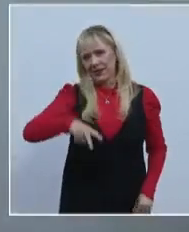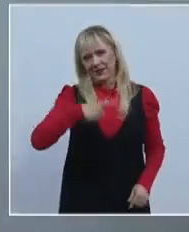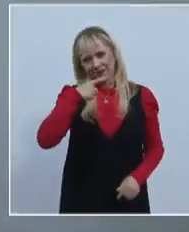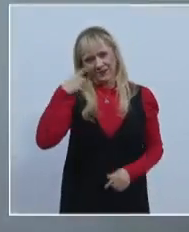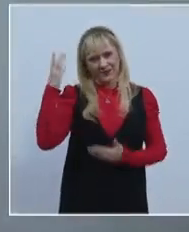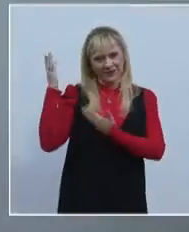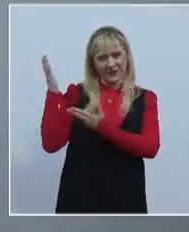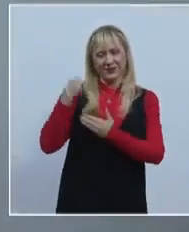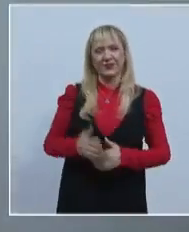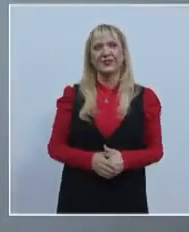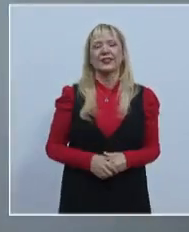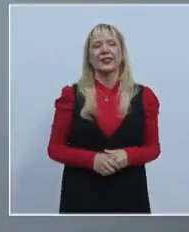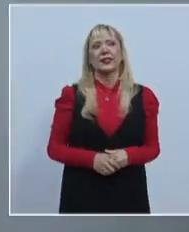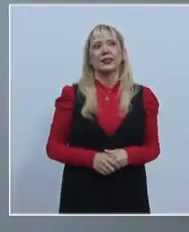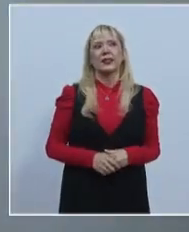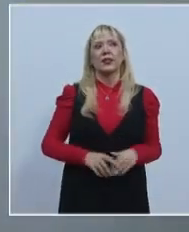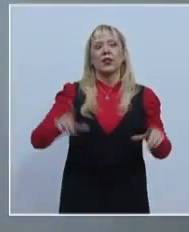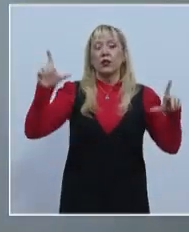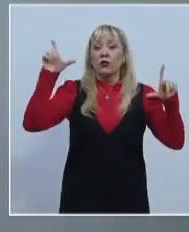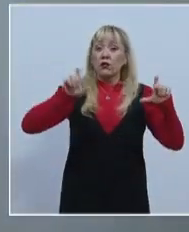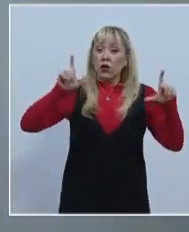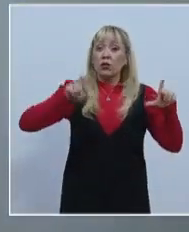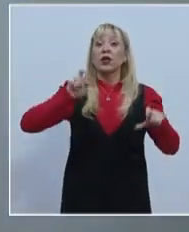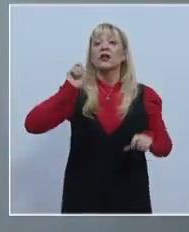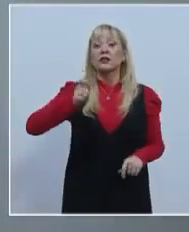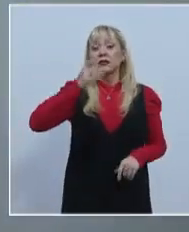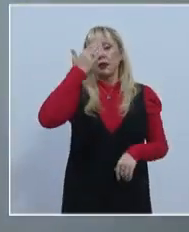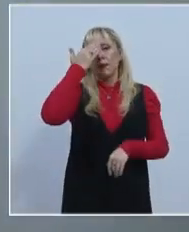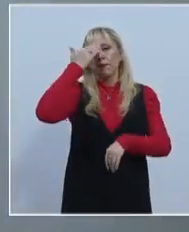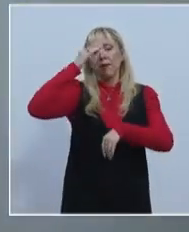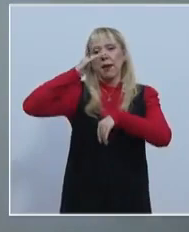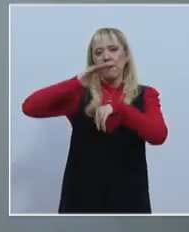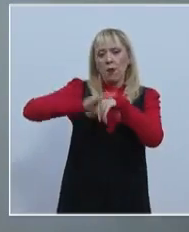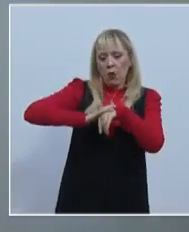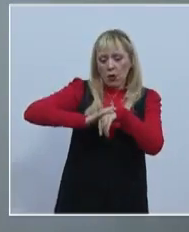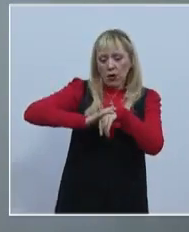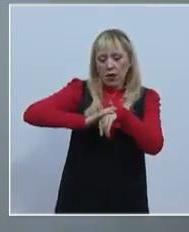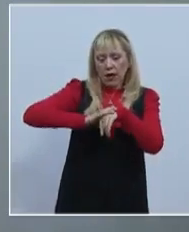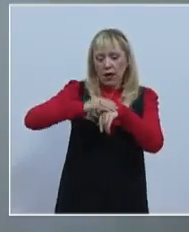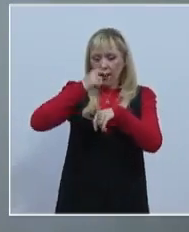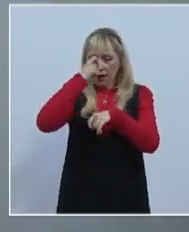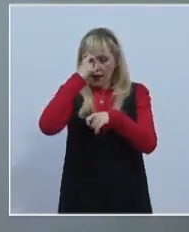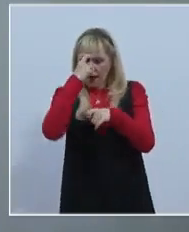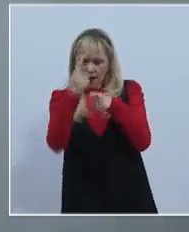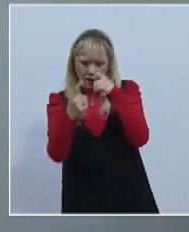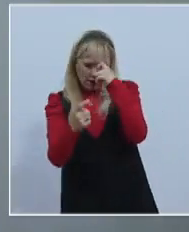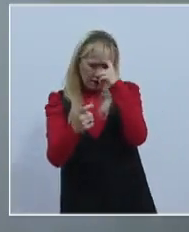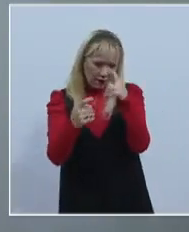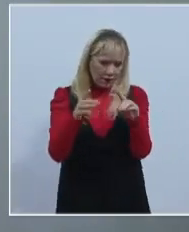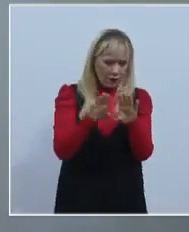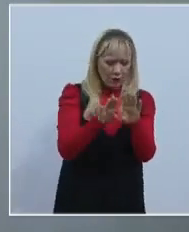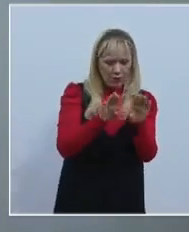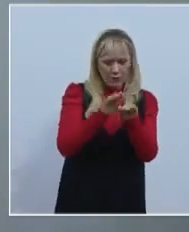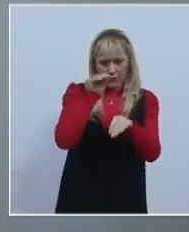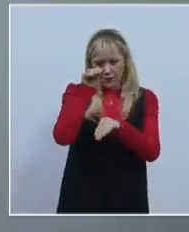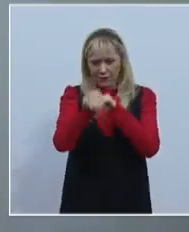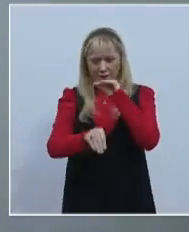La fotografía es memoria, pero también es creación. La